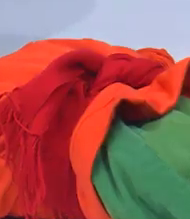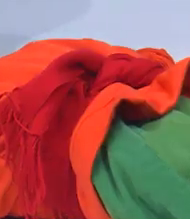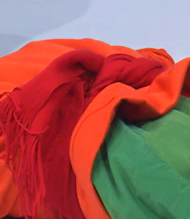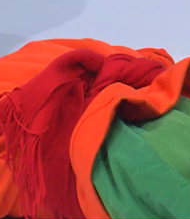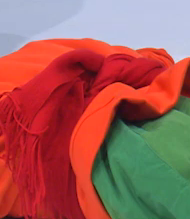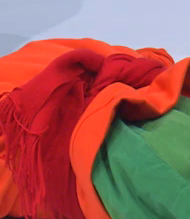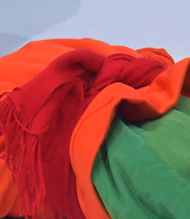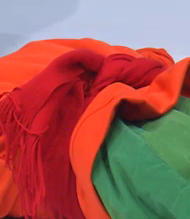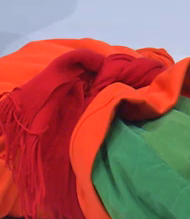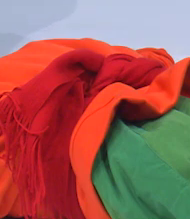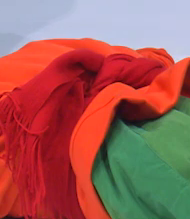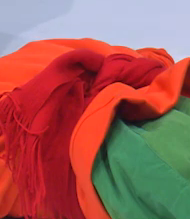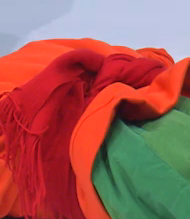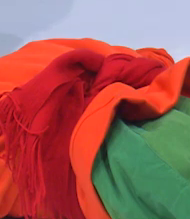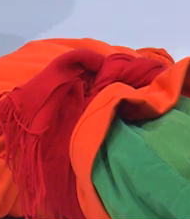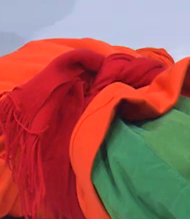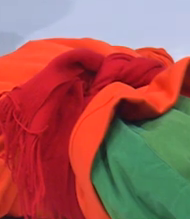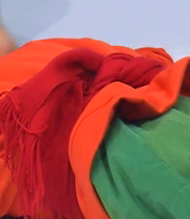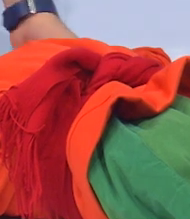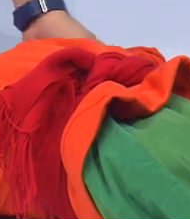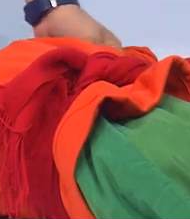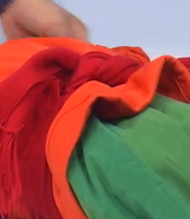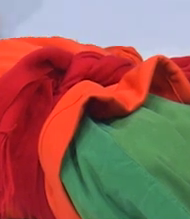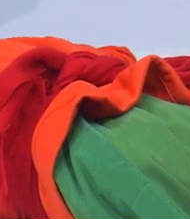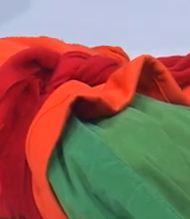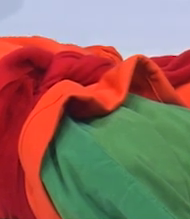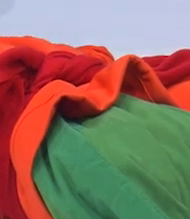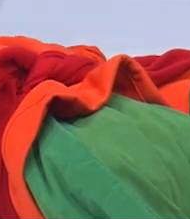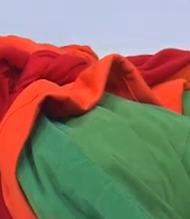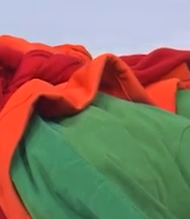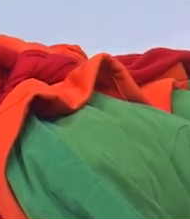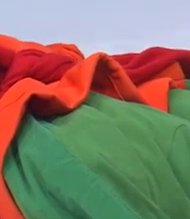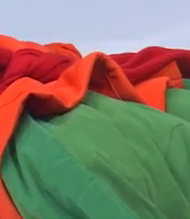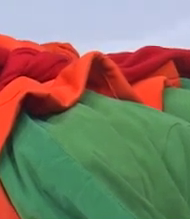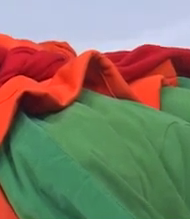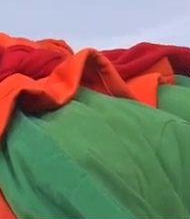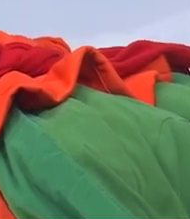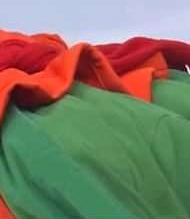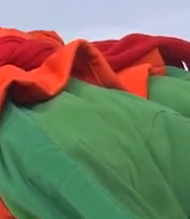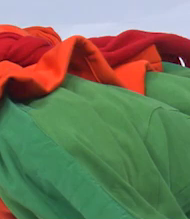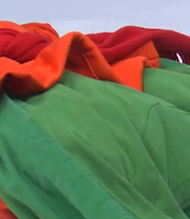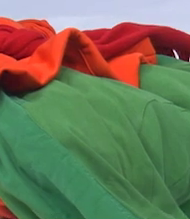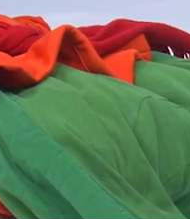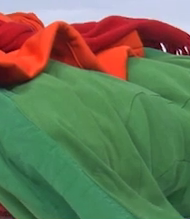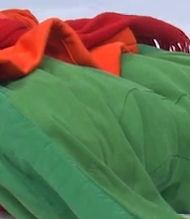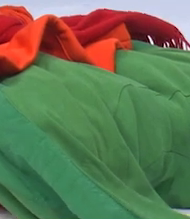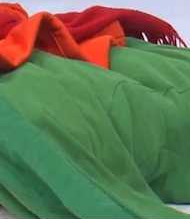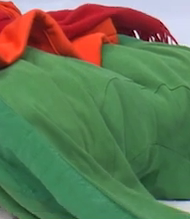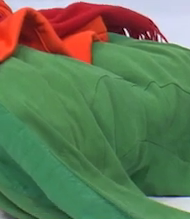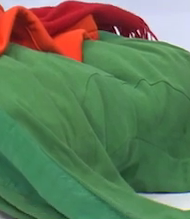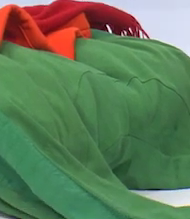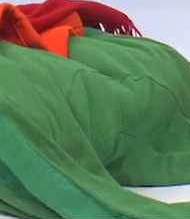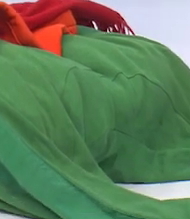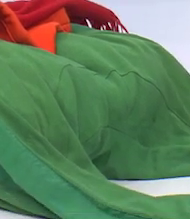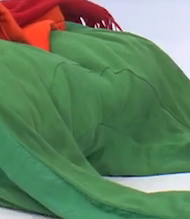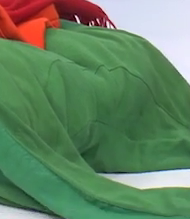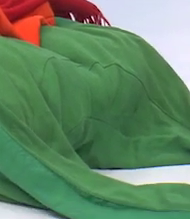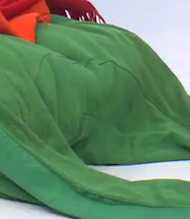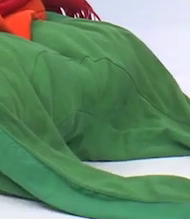modificar la liga para que aplique más la agujeta porque ésta sí tiene agujetas